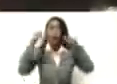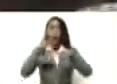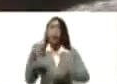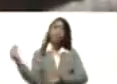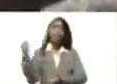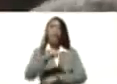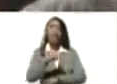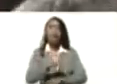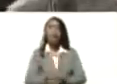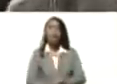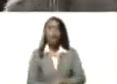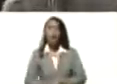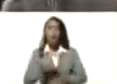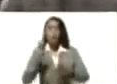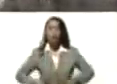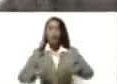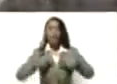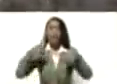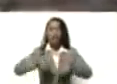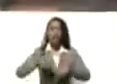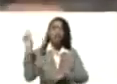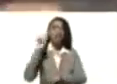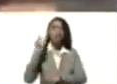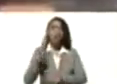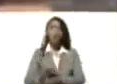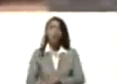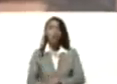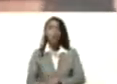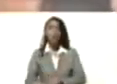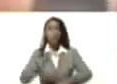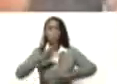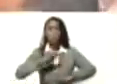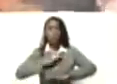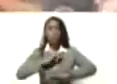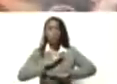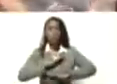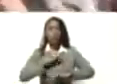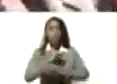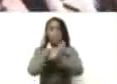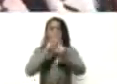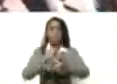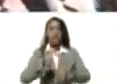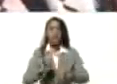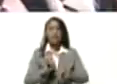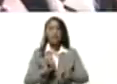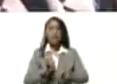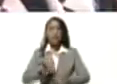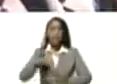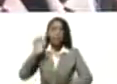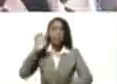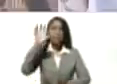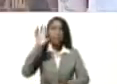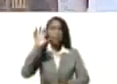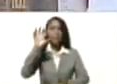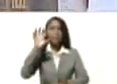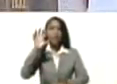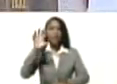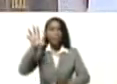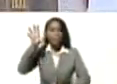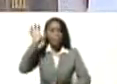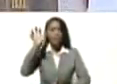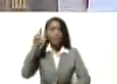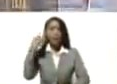nunca por la vida de venezuela por el bienestar por la felicidad de un país de una patria